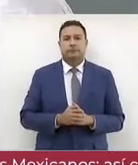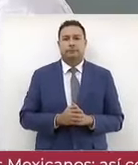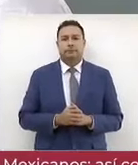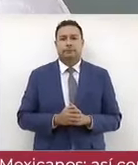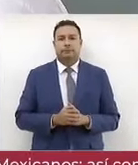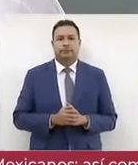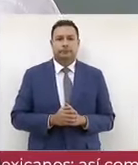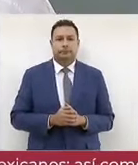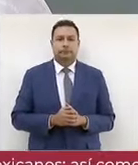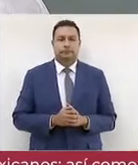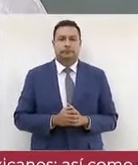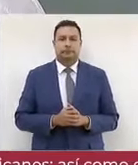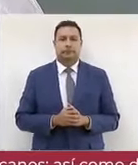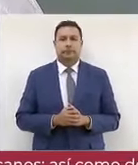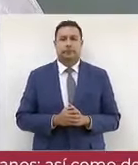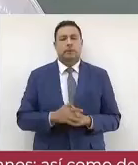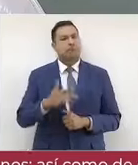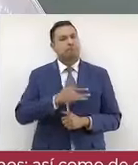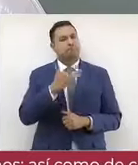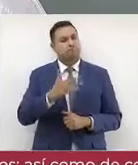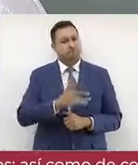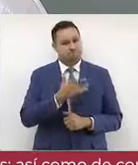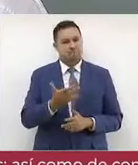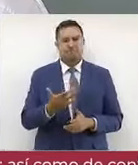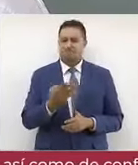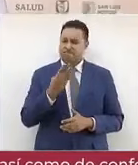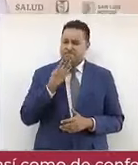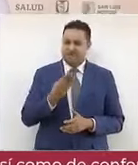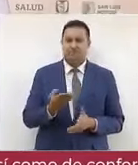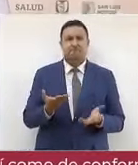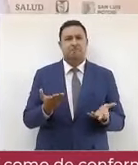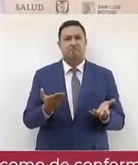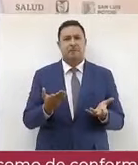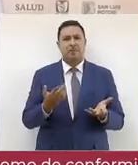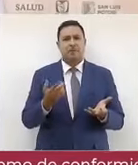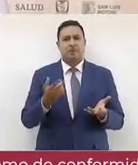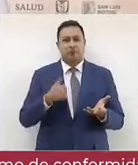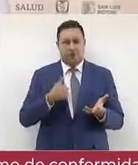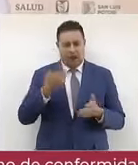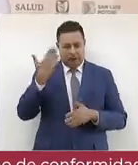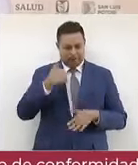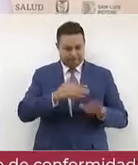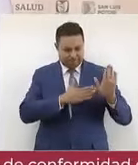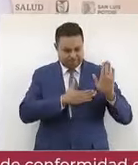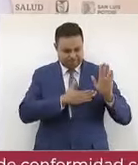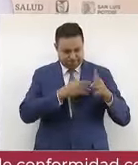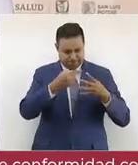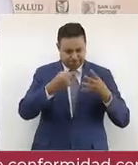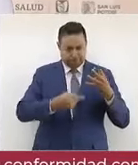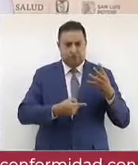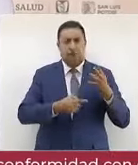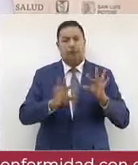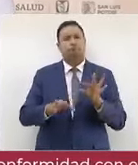con la satisfacción del deber cumplido.